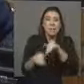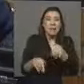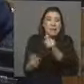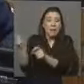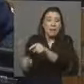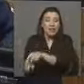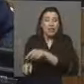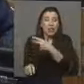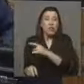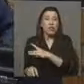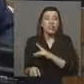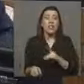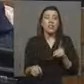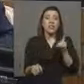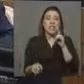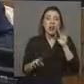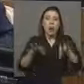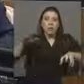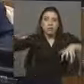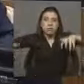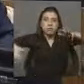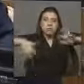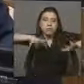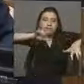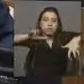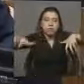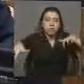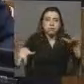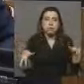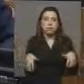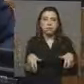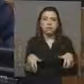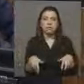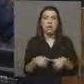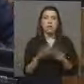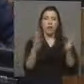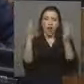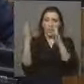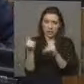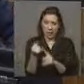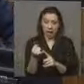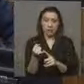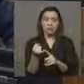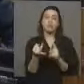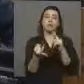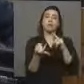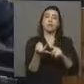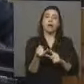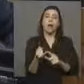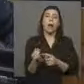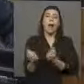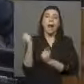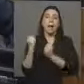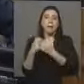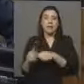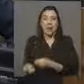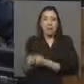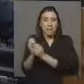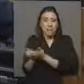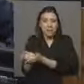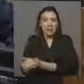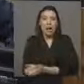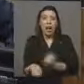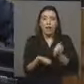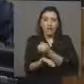dueños de Chile tienen sus tentáculos en todas partes. Los tentáculos los tienen en las forestales, los tienen en las pesqueras, los tienen en las